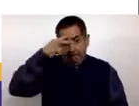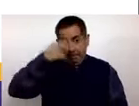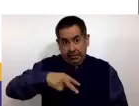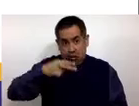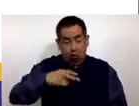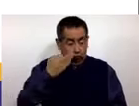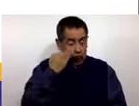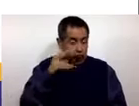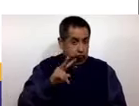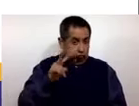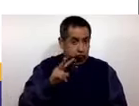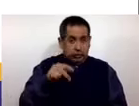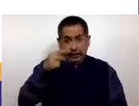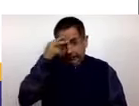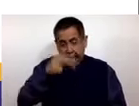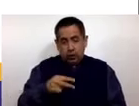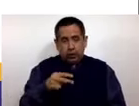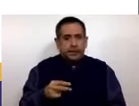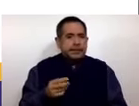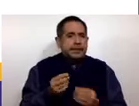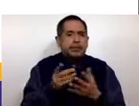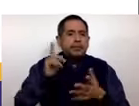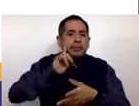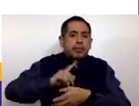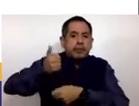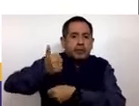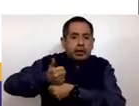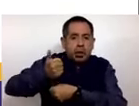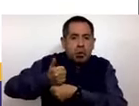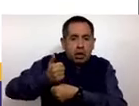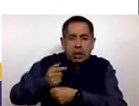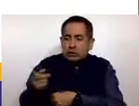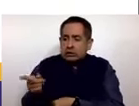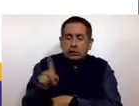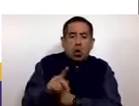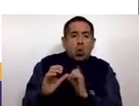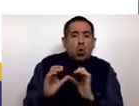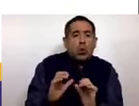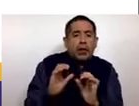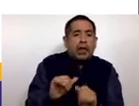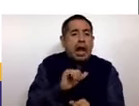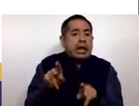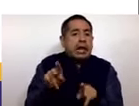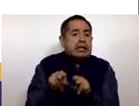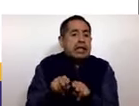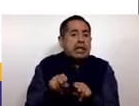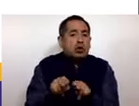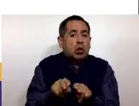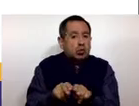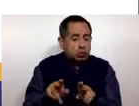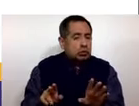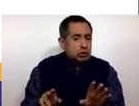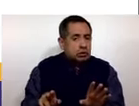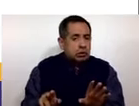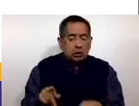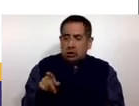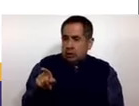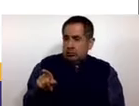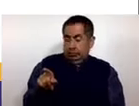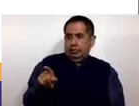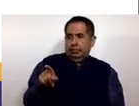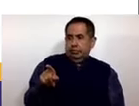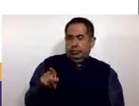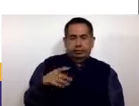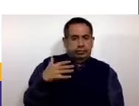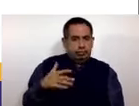realidad, muchas abuelas cuidan a sus nietos, ¿no? Y ahí hay un gran impacto en todos los